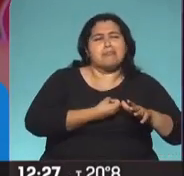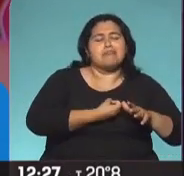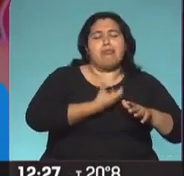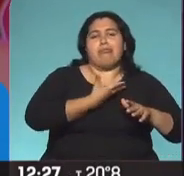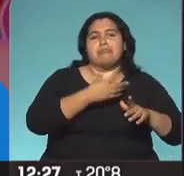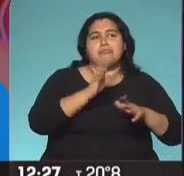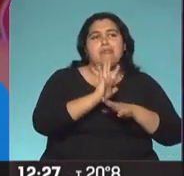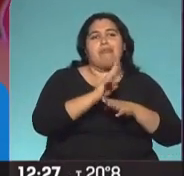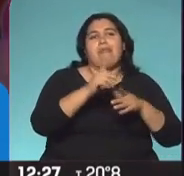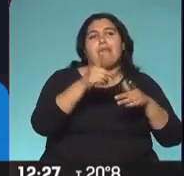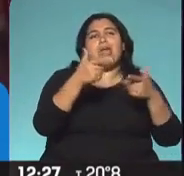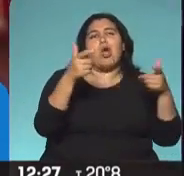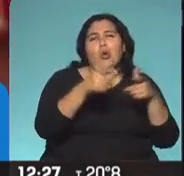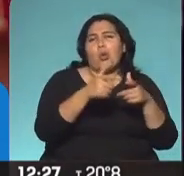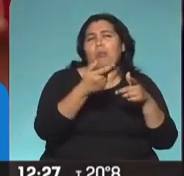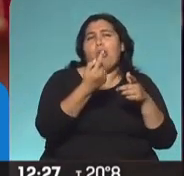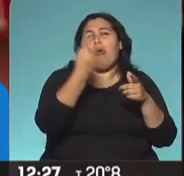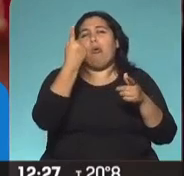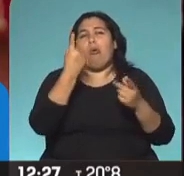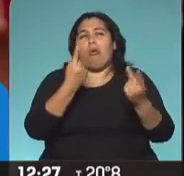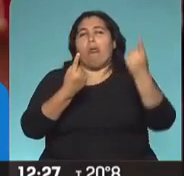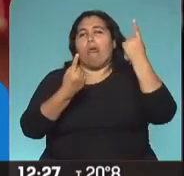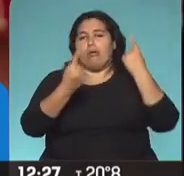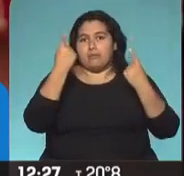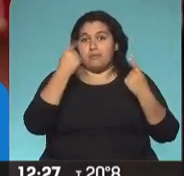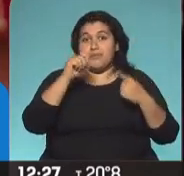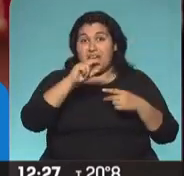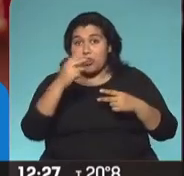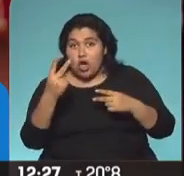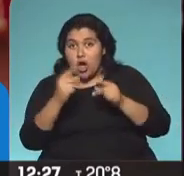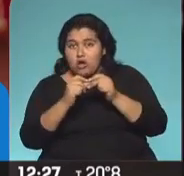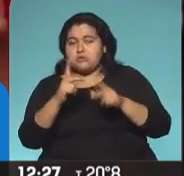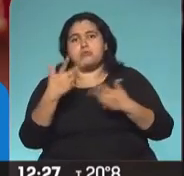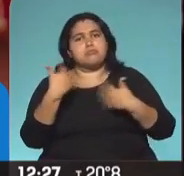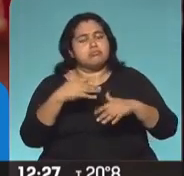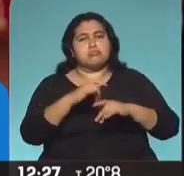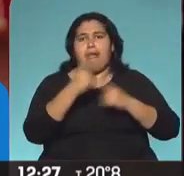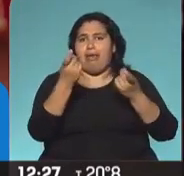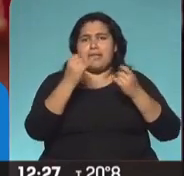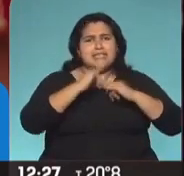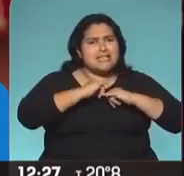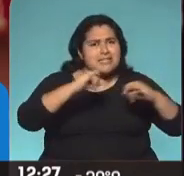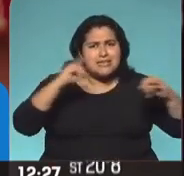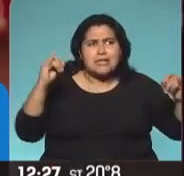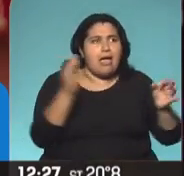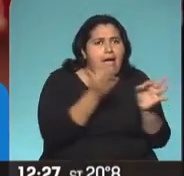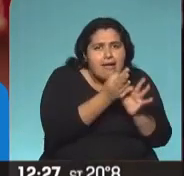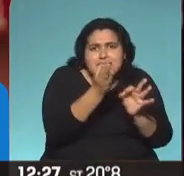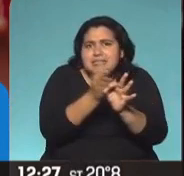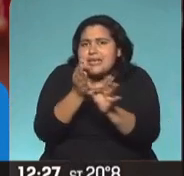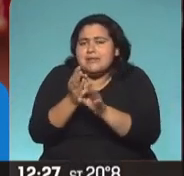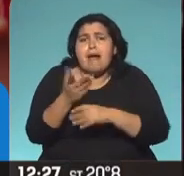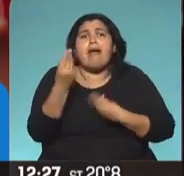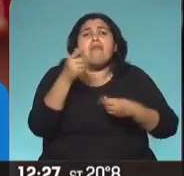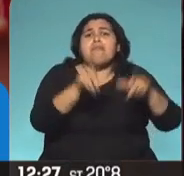muchísimo menor acá el asunto es que tenemos que hacer difusión y hacer educación para que las